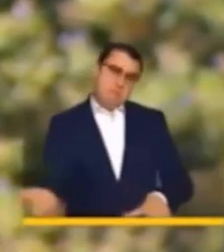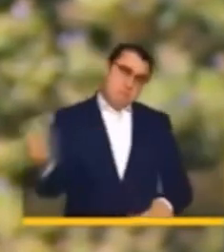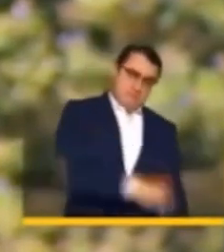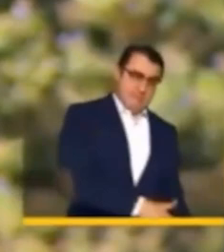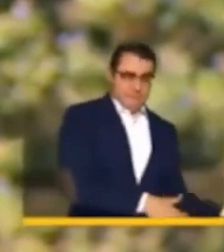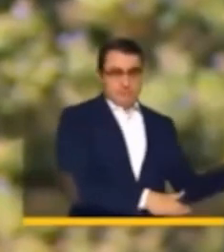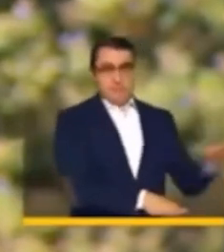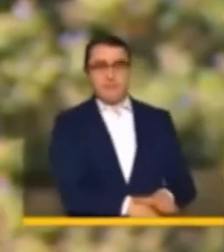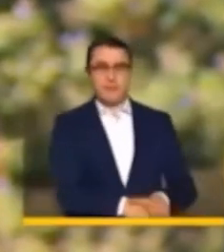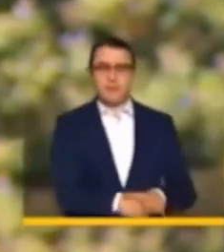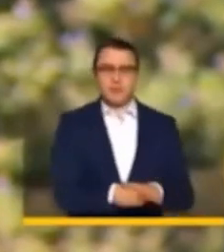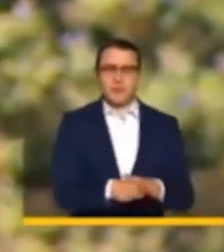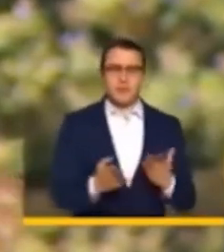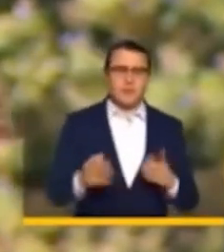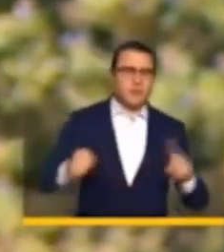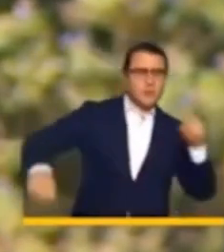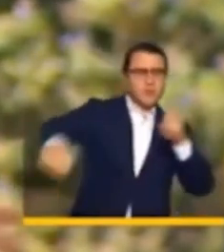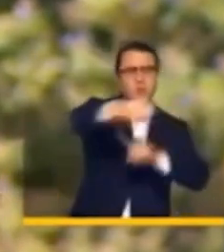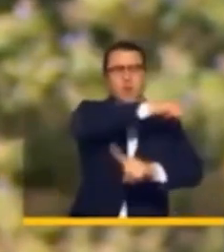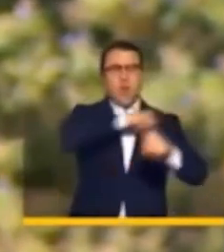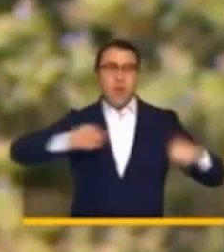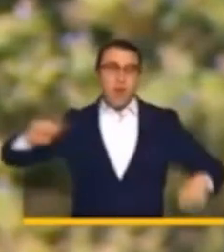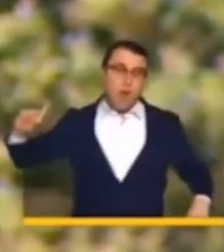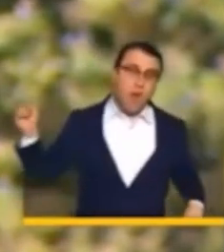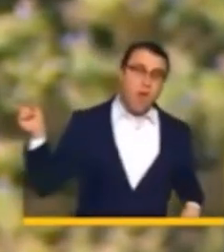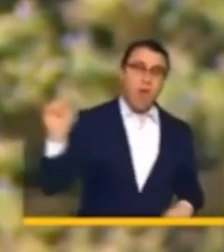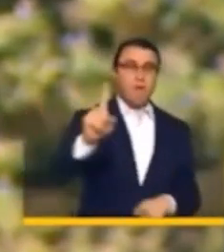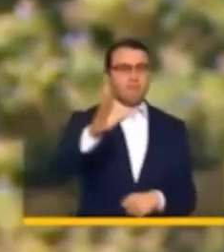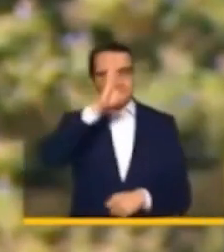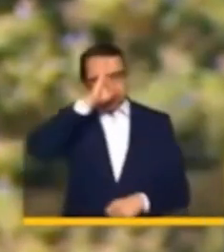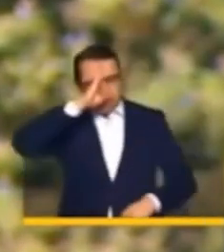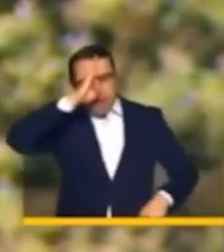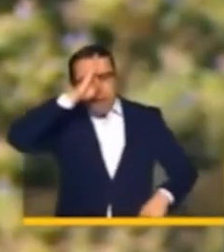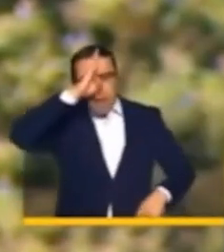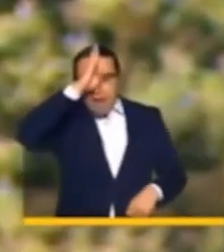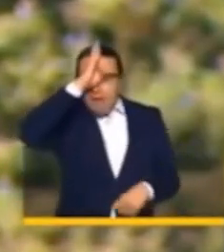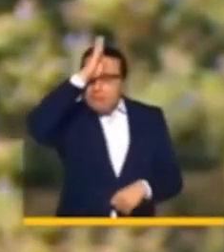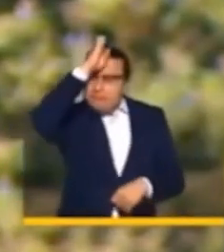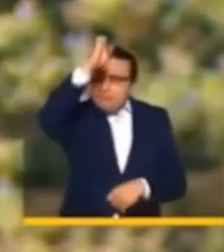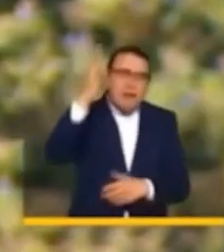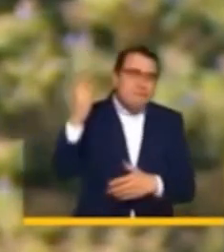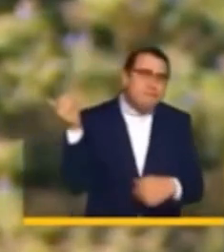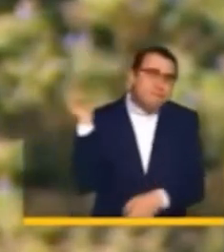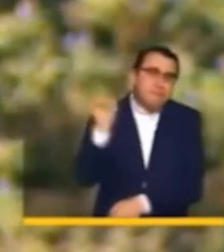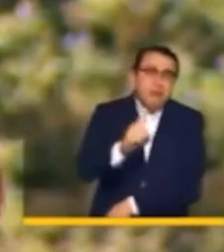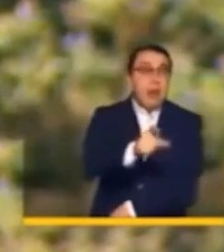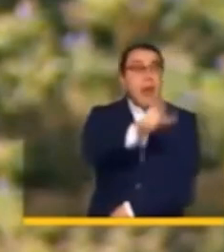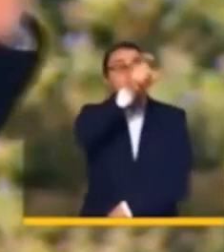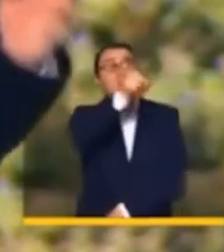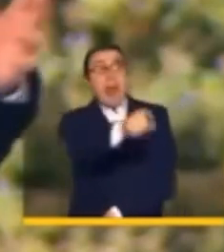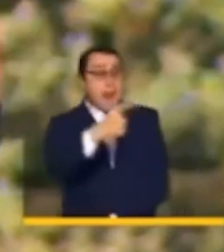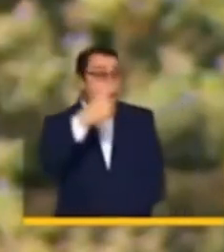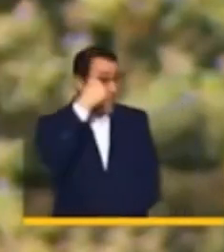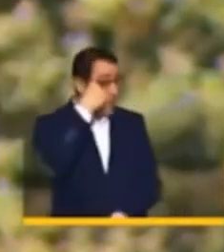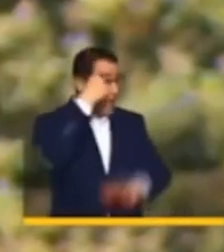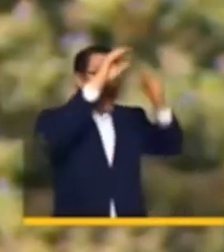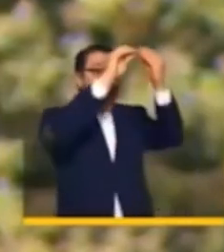Una sociedad acostumbrada al cabo de las décadas a decir que un pensamiento